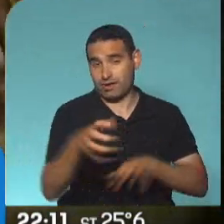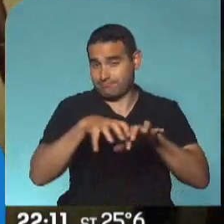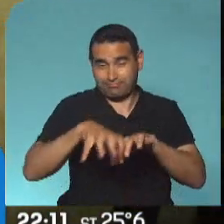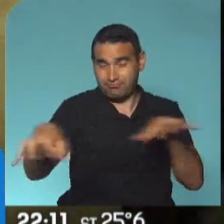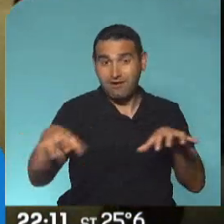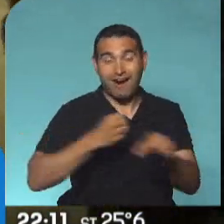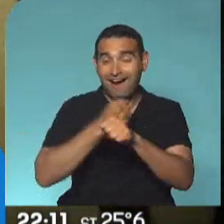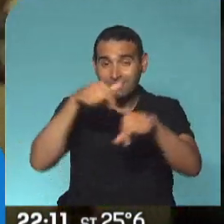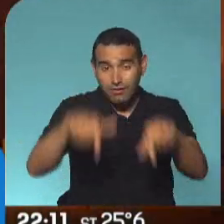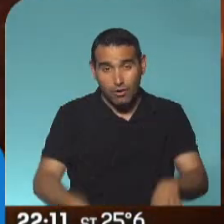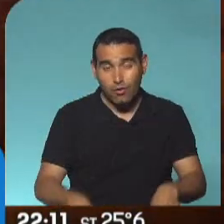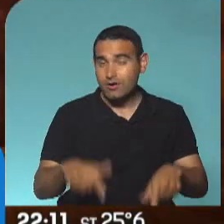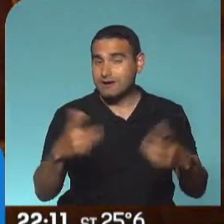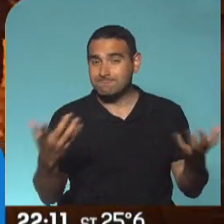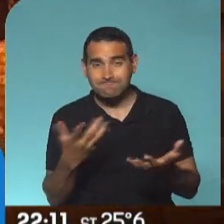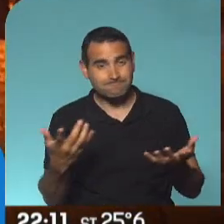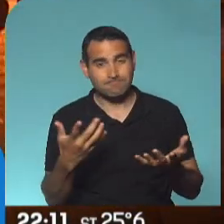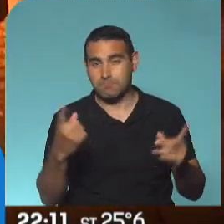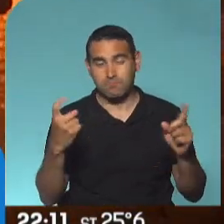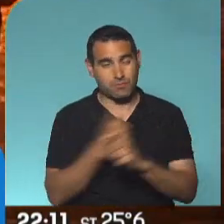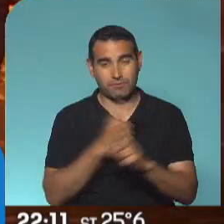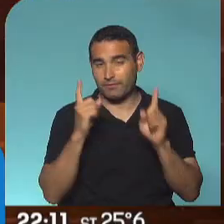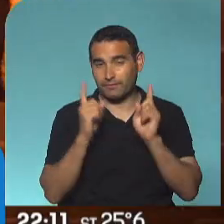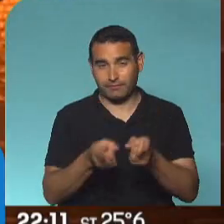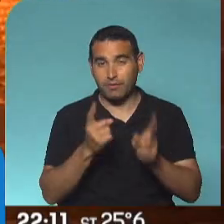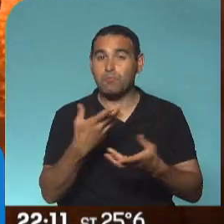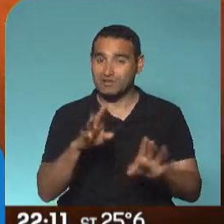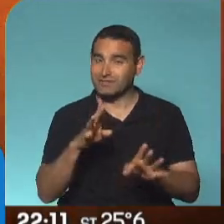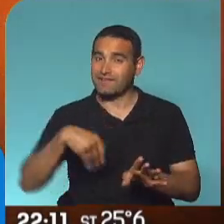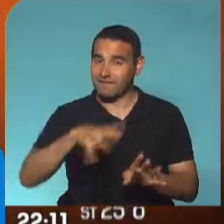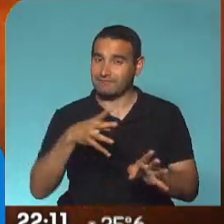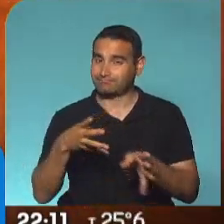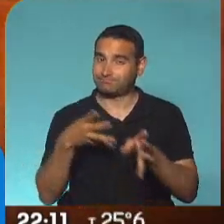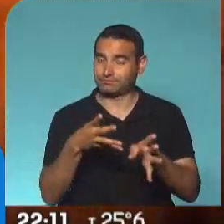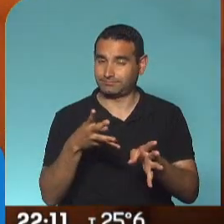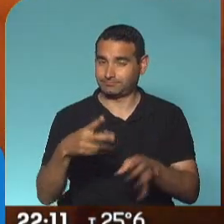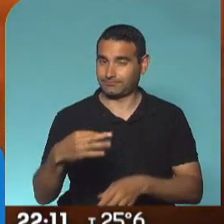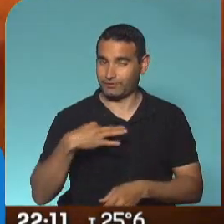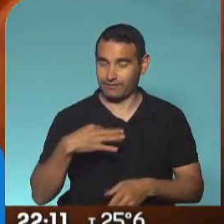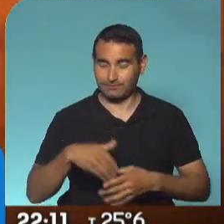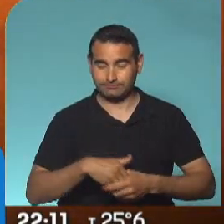que todavía no excluye el riesgo de una confrontación interna.